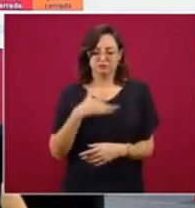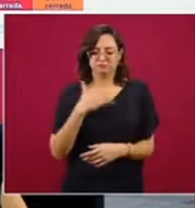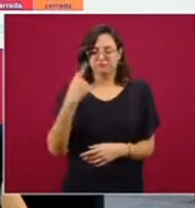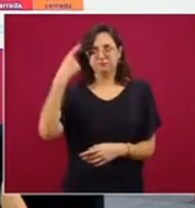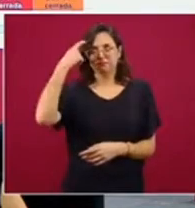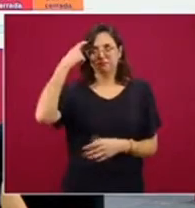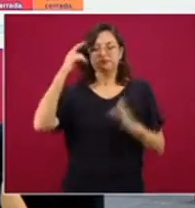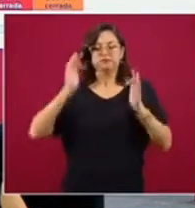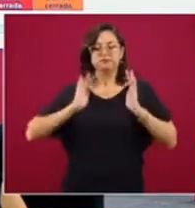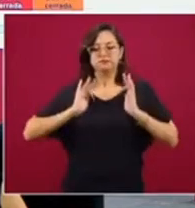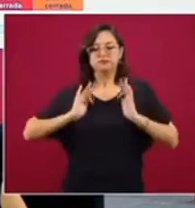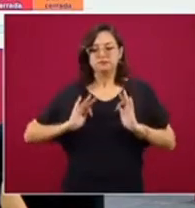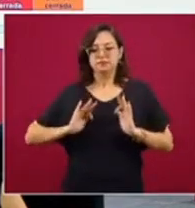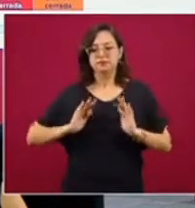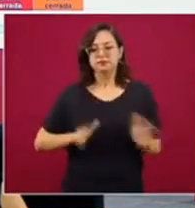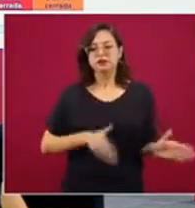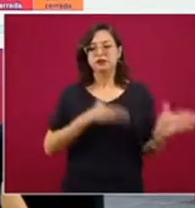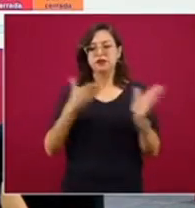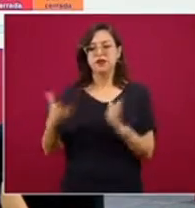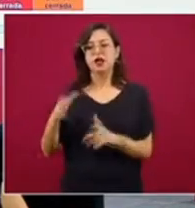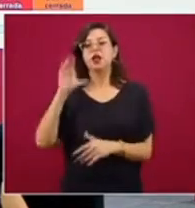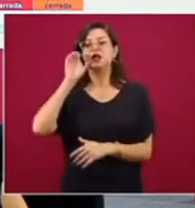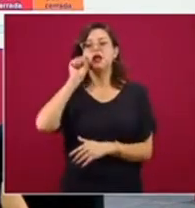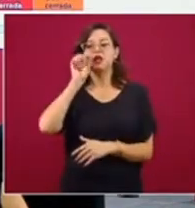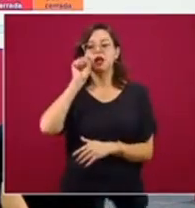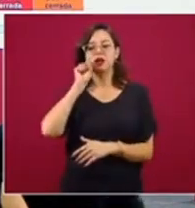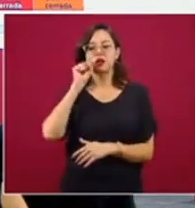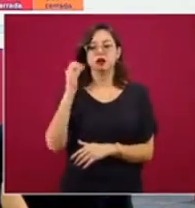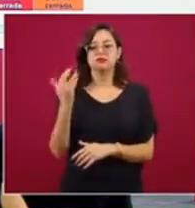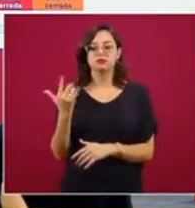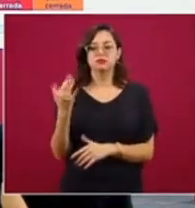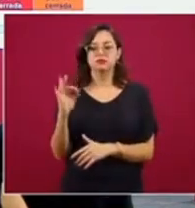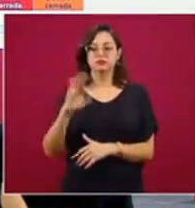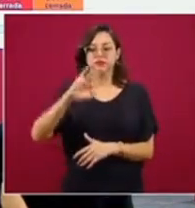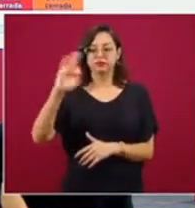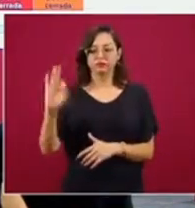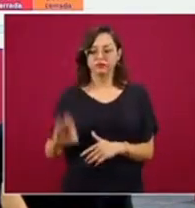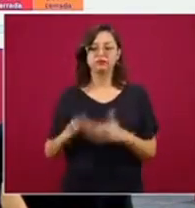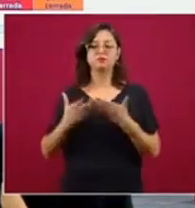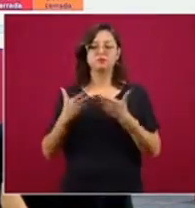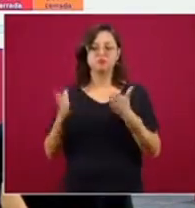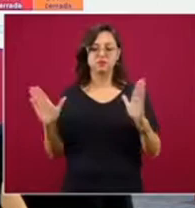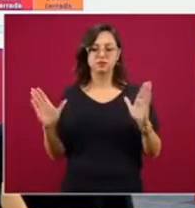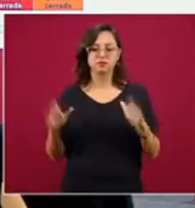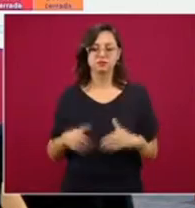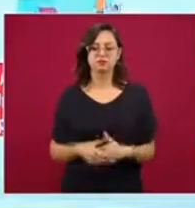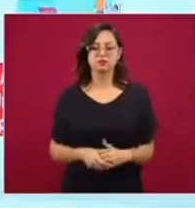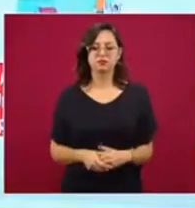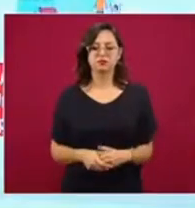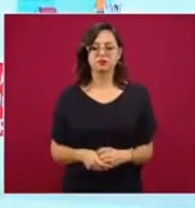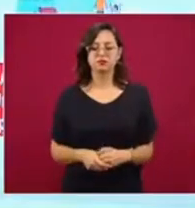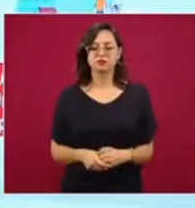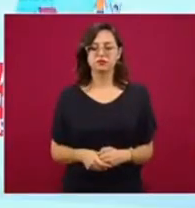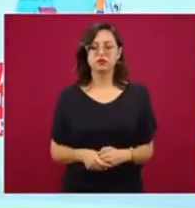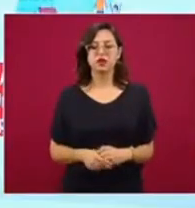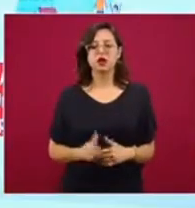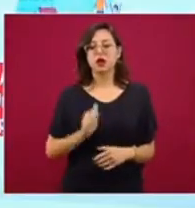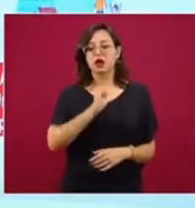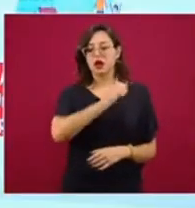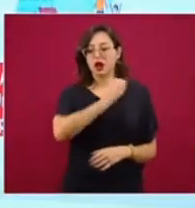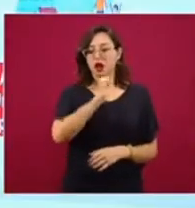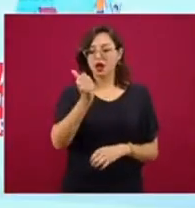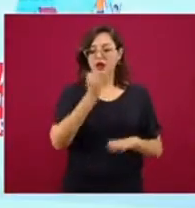y mental. En semáforo naranja podrán estar con 50% de su ocupación general, y esto le toca a cada